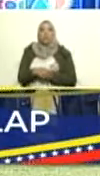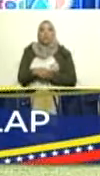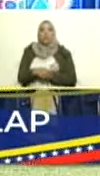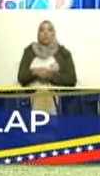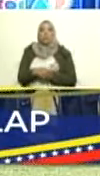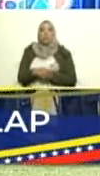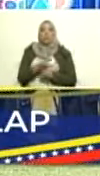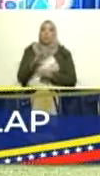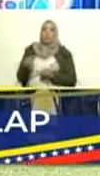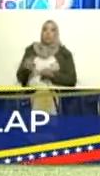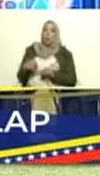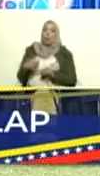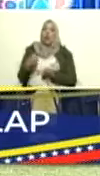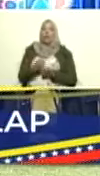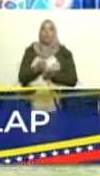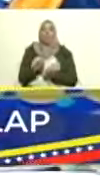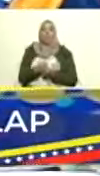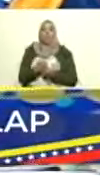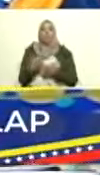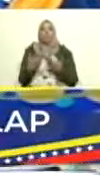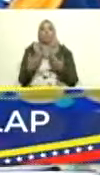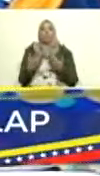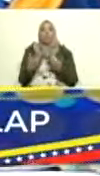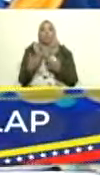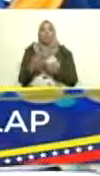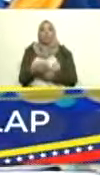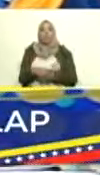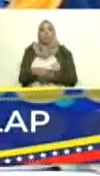nosotros traíamos los CLAP,